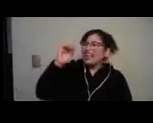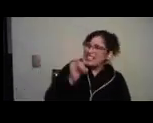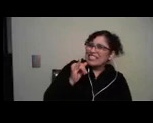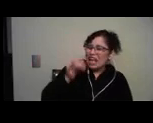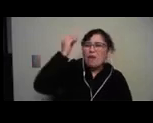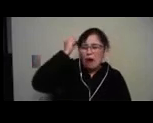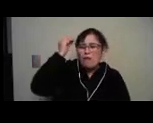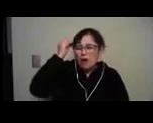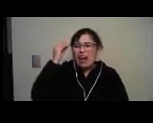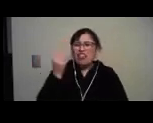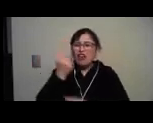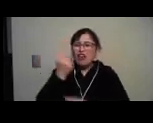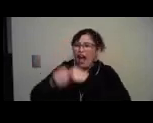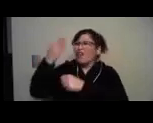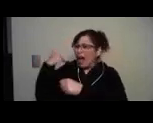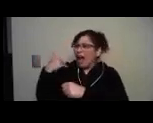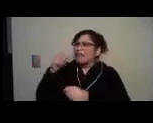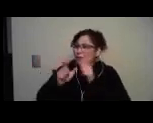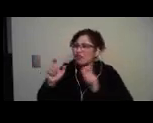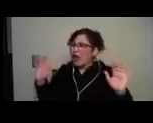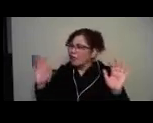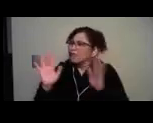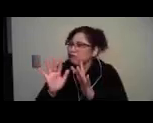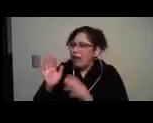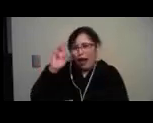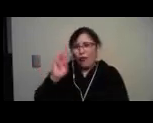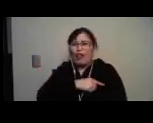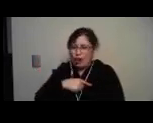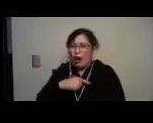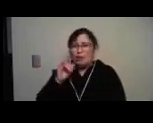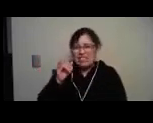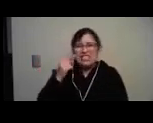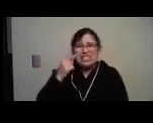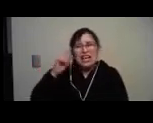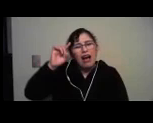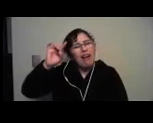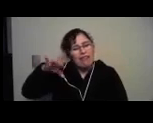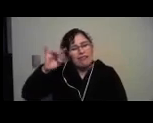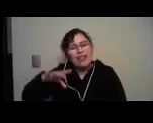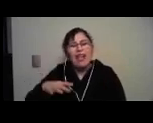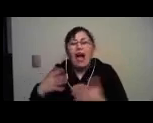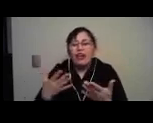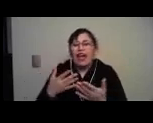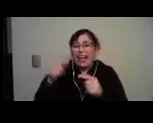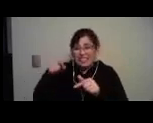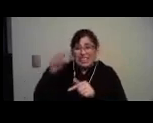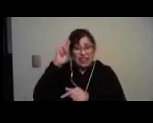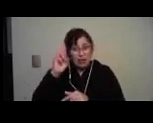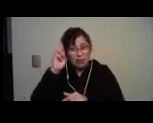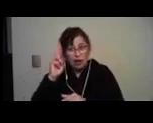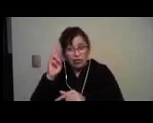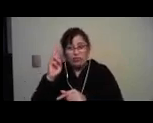pasado hicimos tal cosa, vinieron tales personas a mi cumpleaños, ya, y probablemente ese recuerdo, ya,